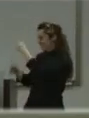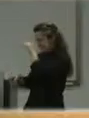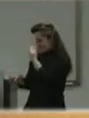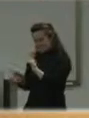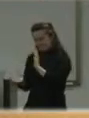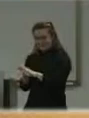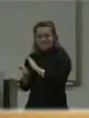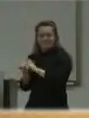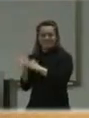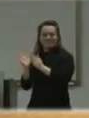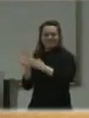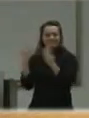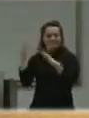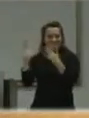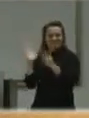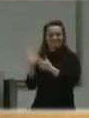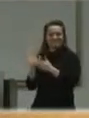carro